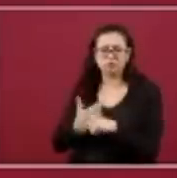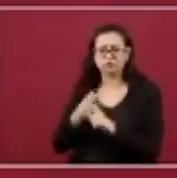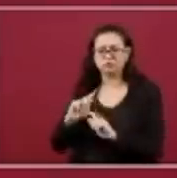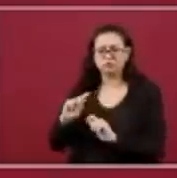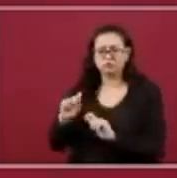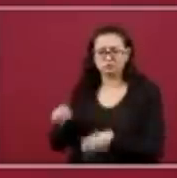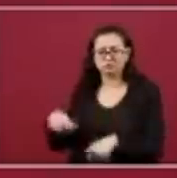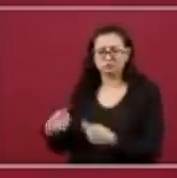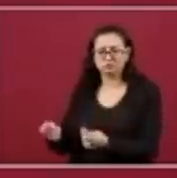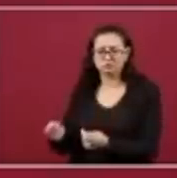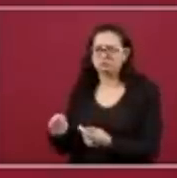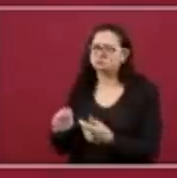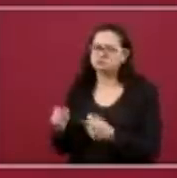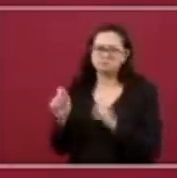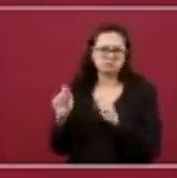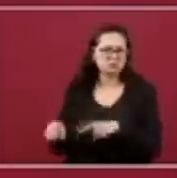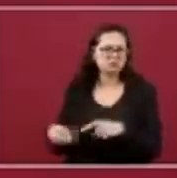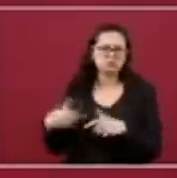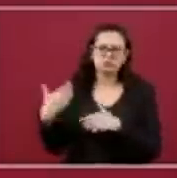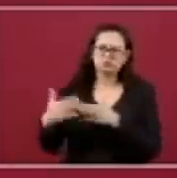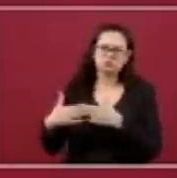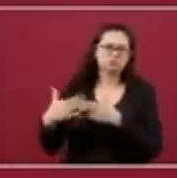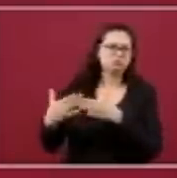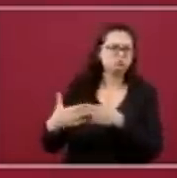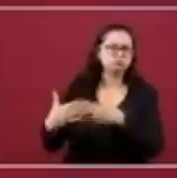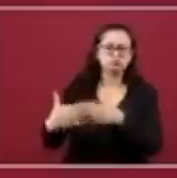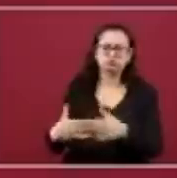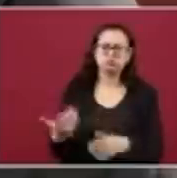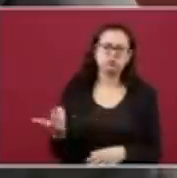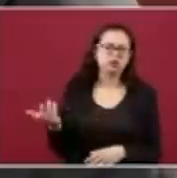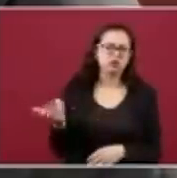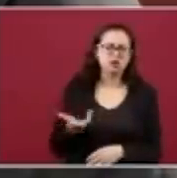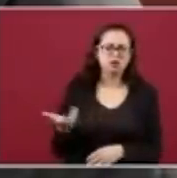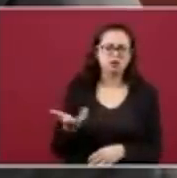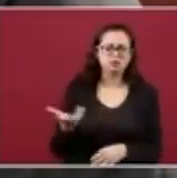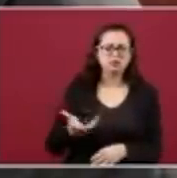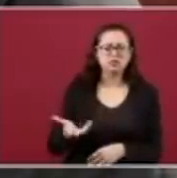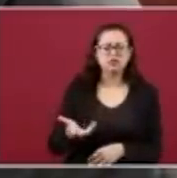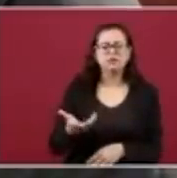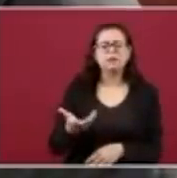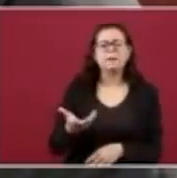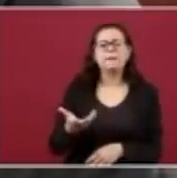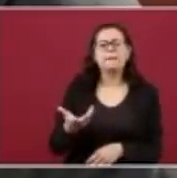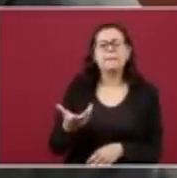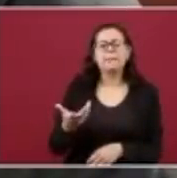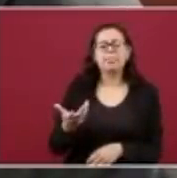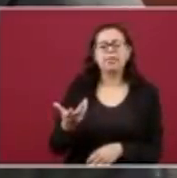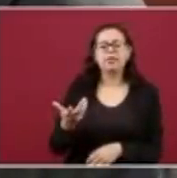a seguir haciendo para que se